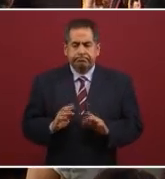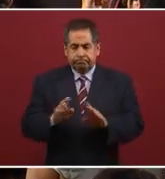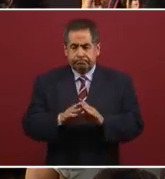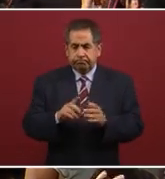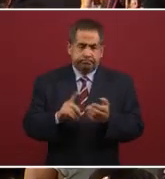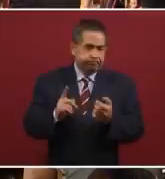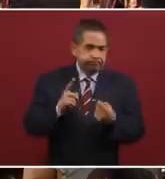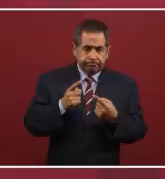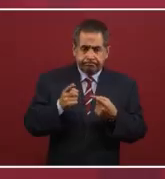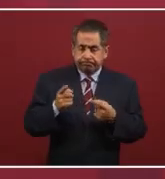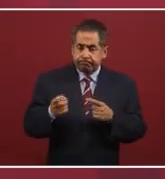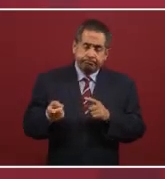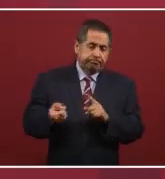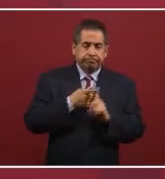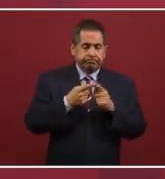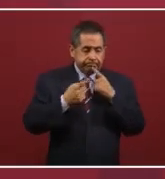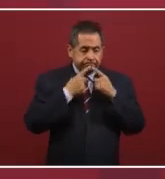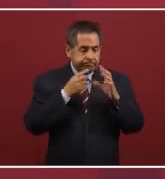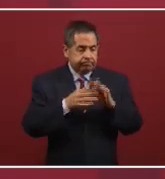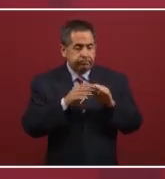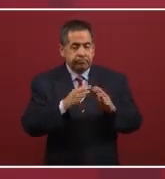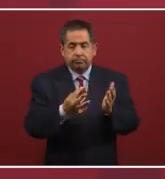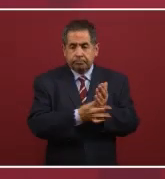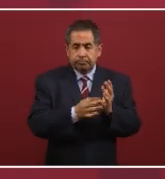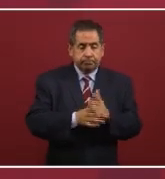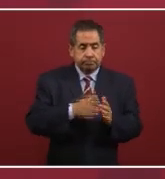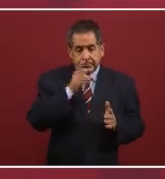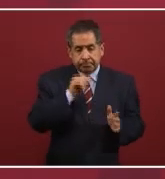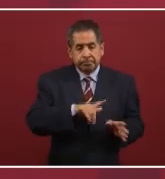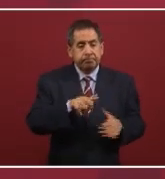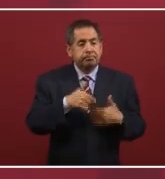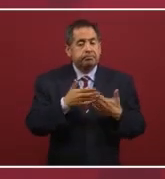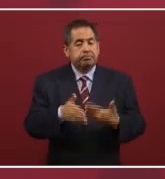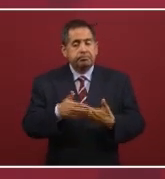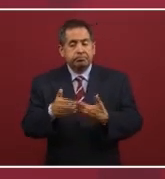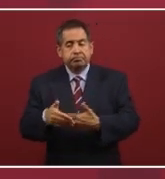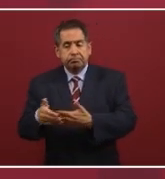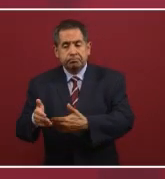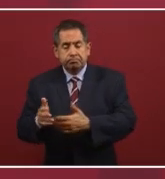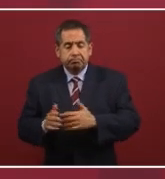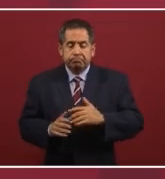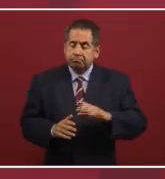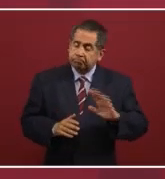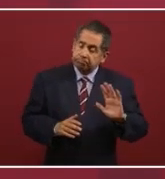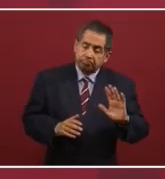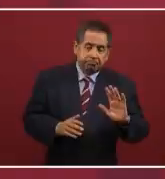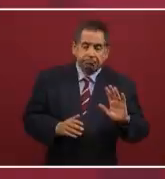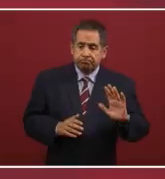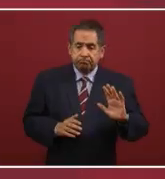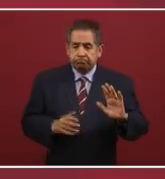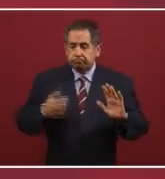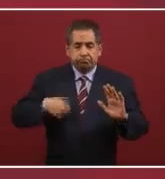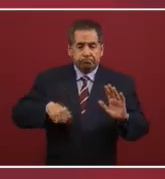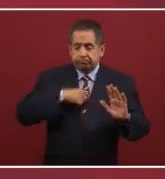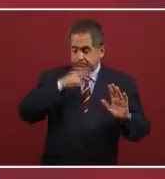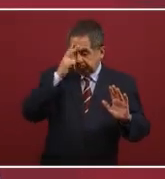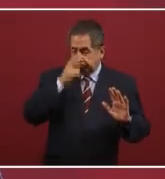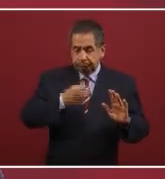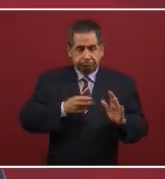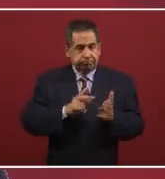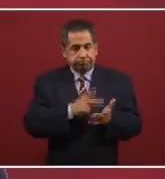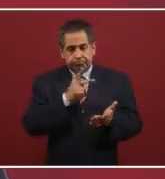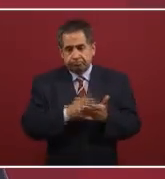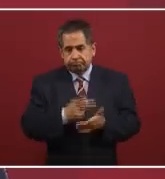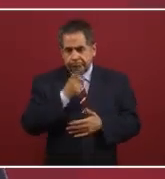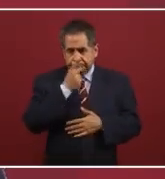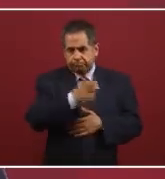resolver lo del acero. No se hizo, no se pudo, se han pasado meses, pero era una condición total que México había expresado repetidas